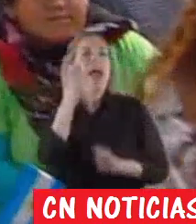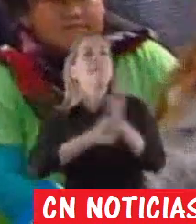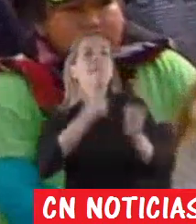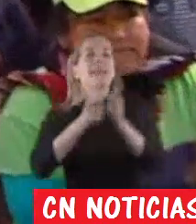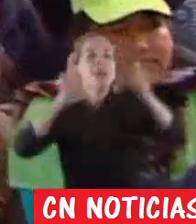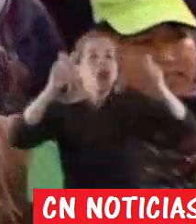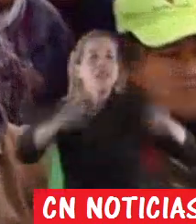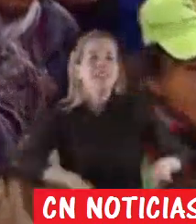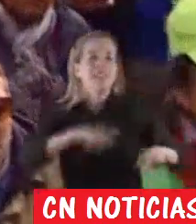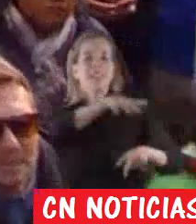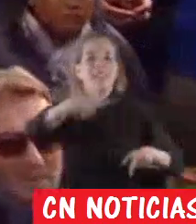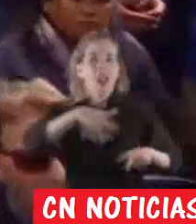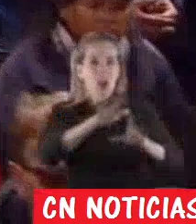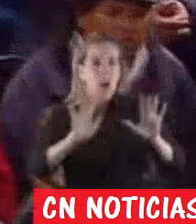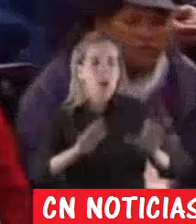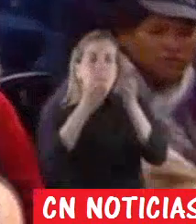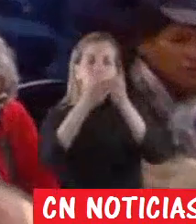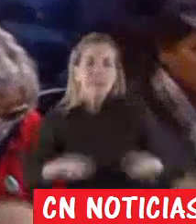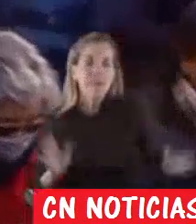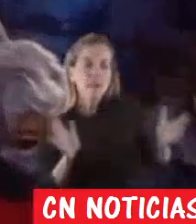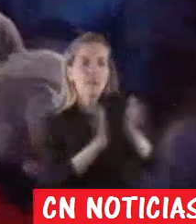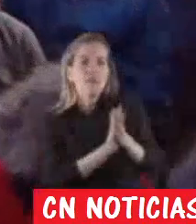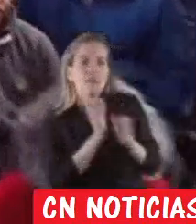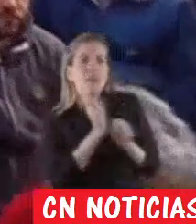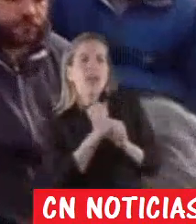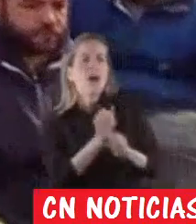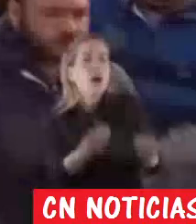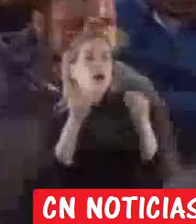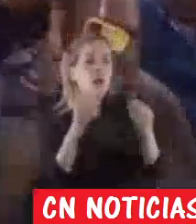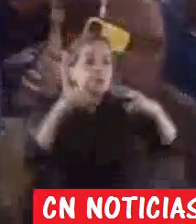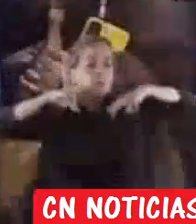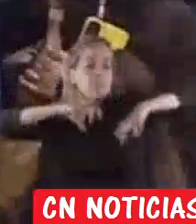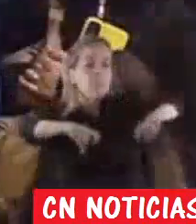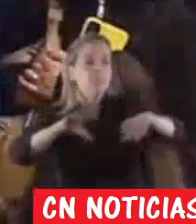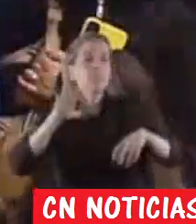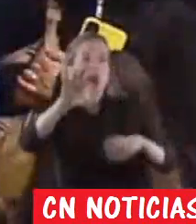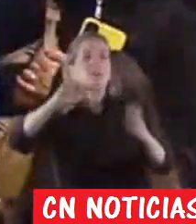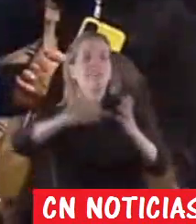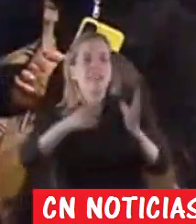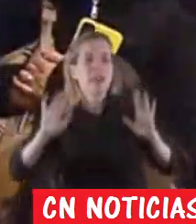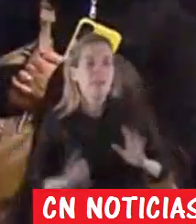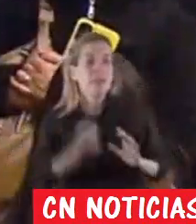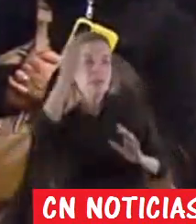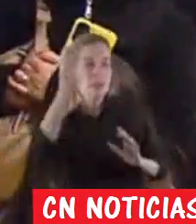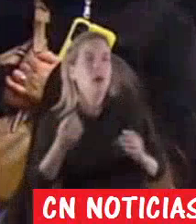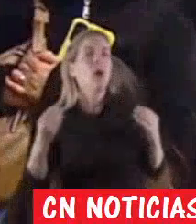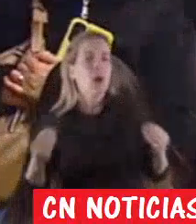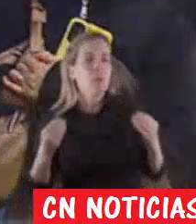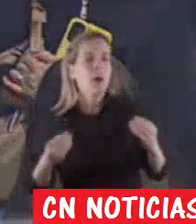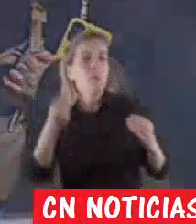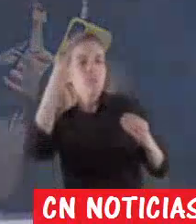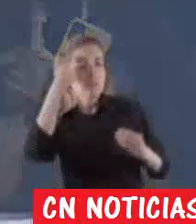locales, y se comenzó haciendo un trabajo en el interior de la provincia de Buenos Aires, con la construcción de